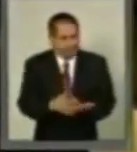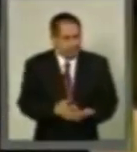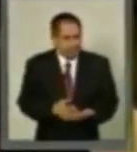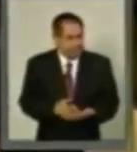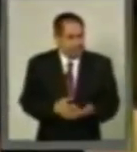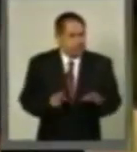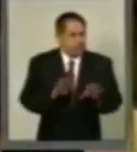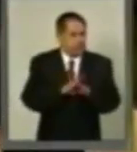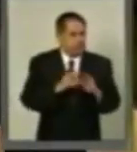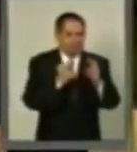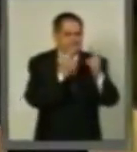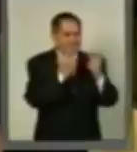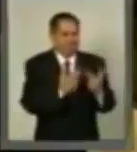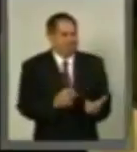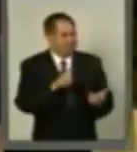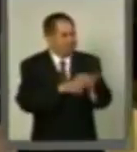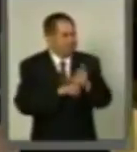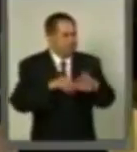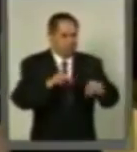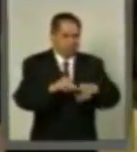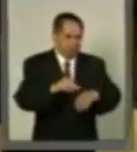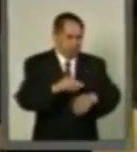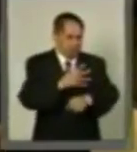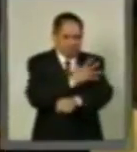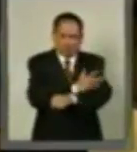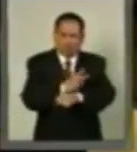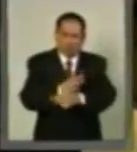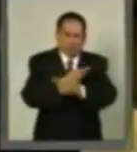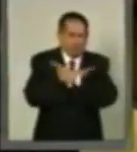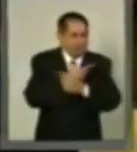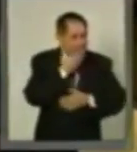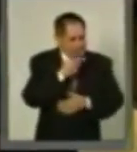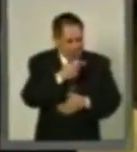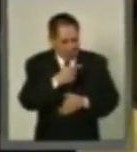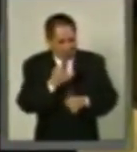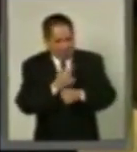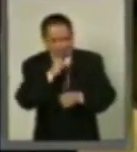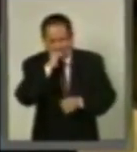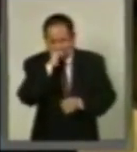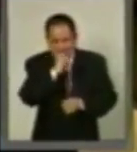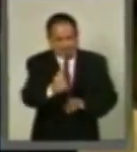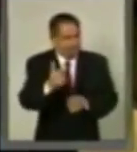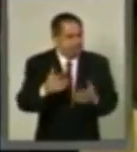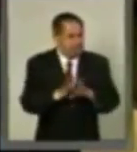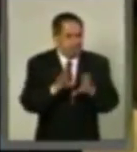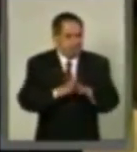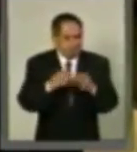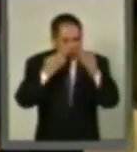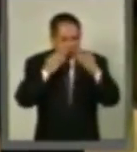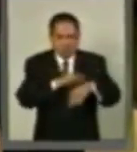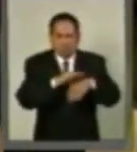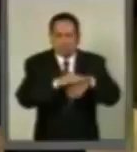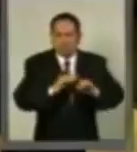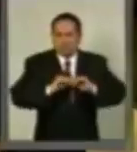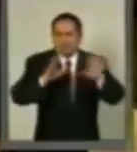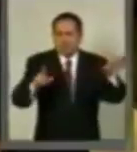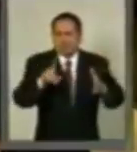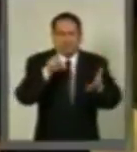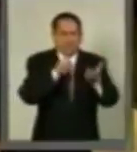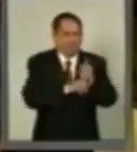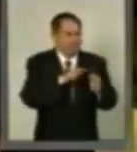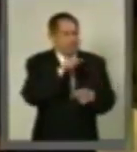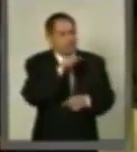de descomposición de la moral pública y donde se manifiesta de manera muy nítida en los